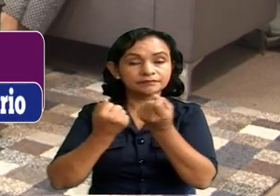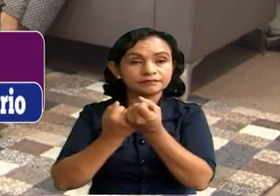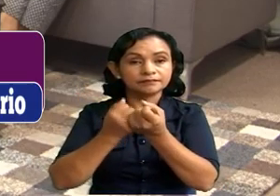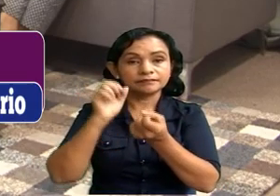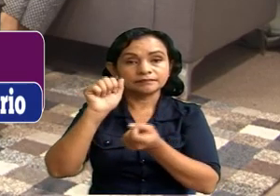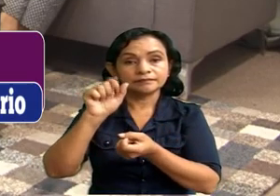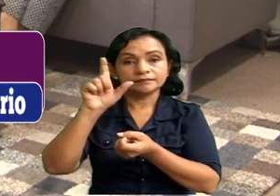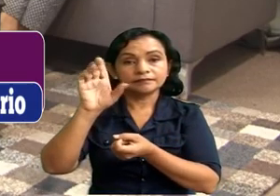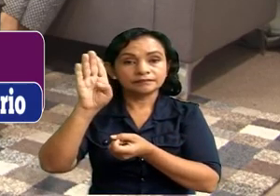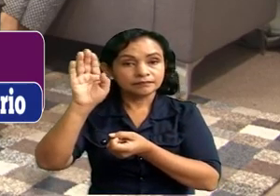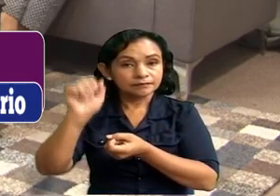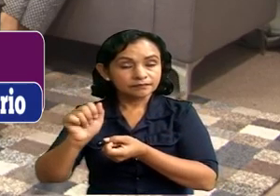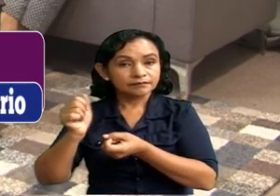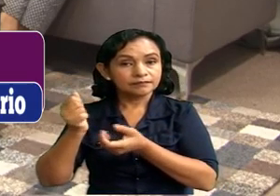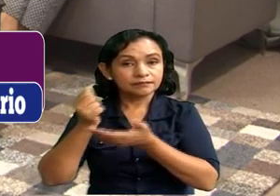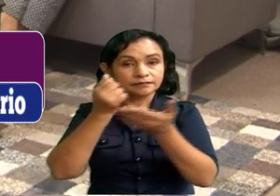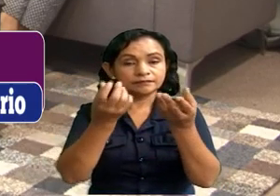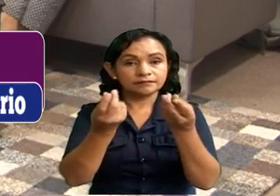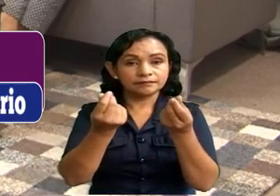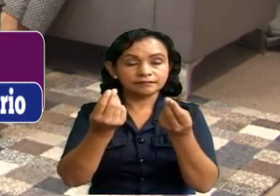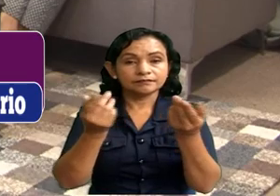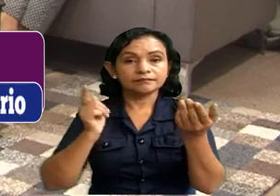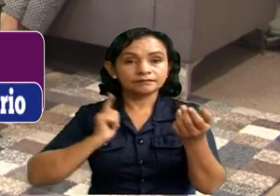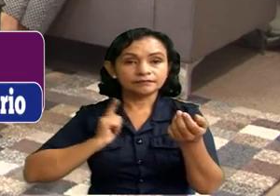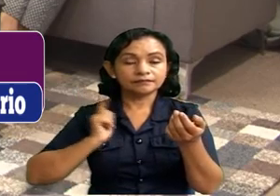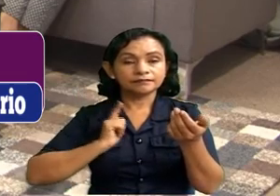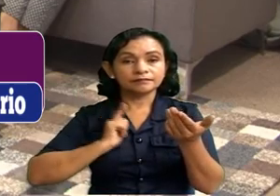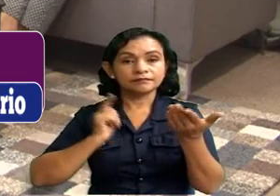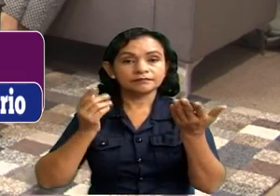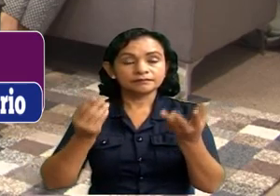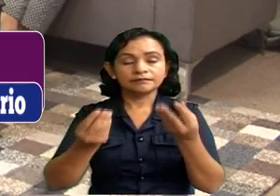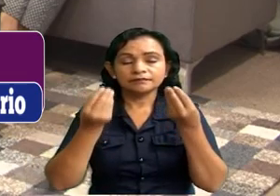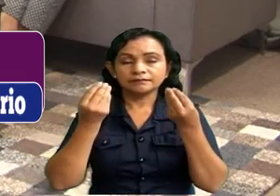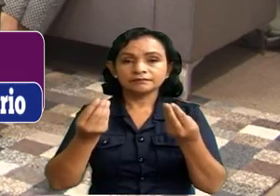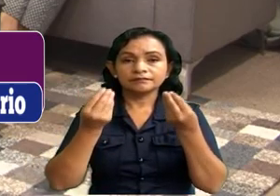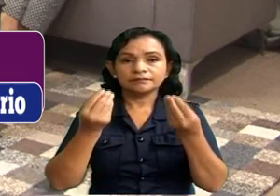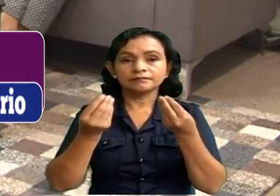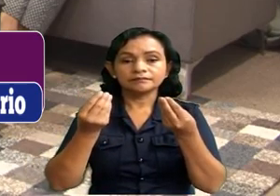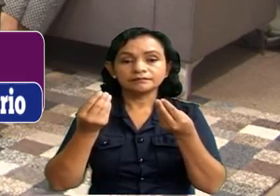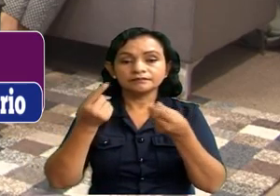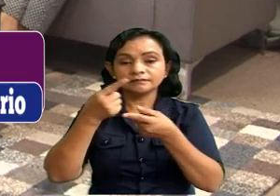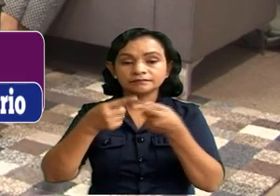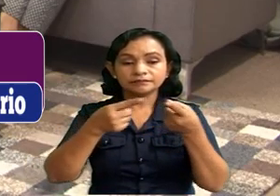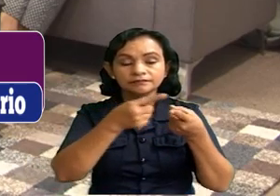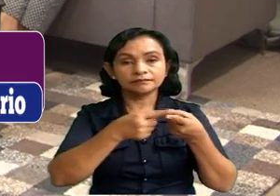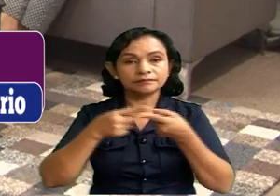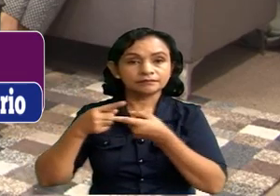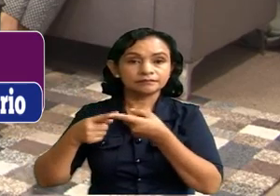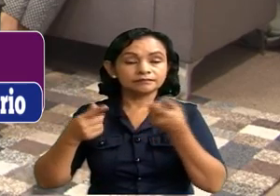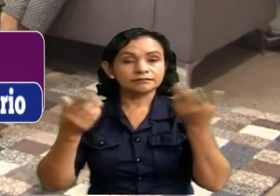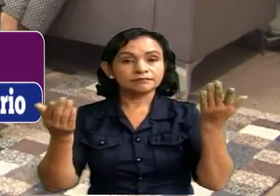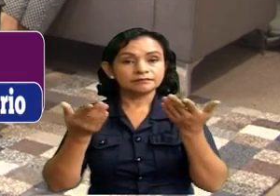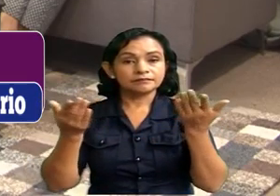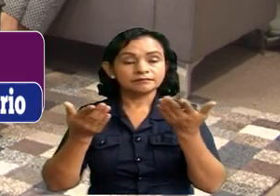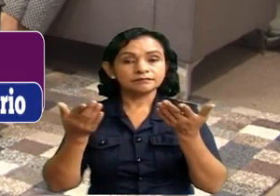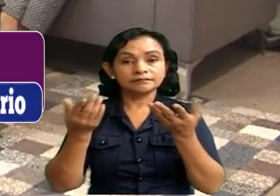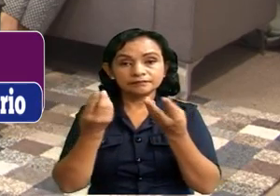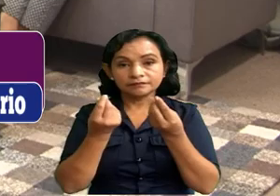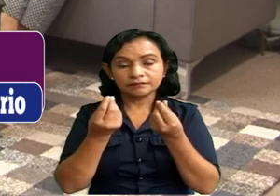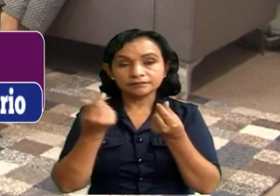ALBA. Okay. Entonces lo que teníamos ahí era una distribución justa y equitativa de los